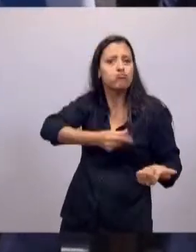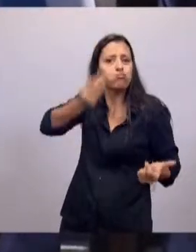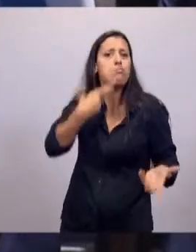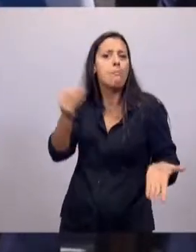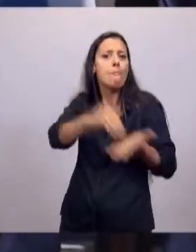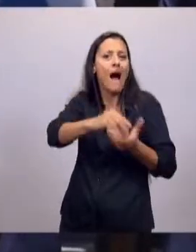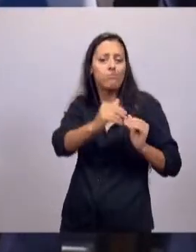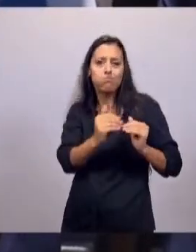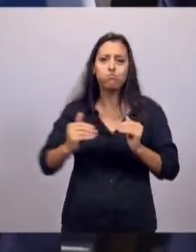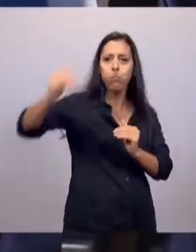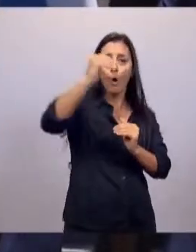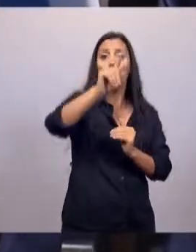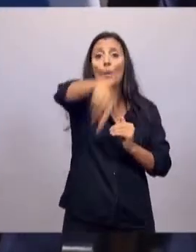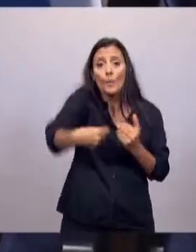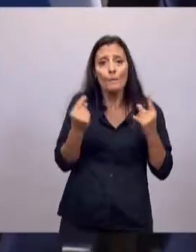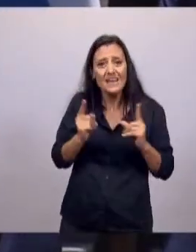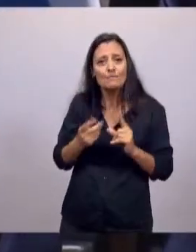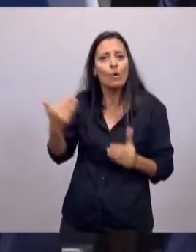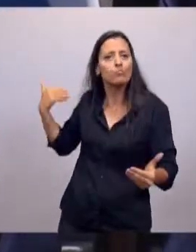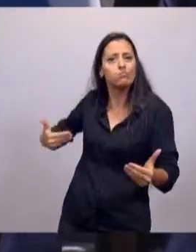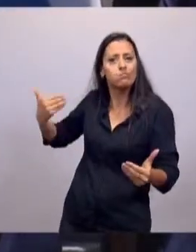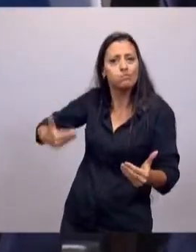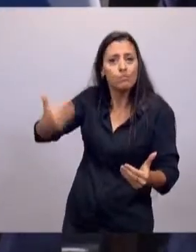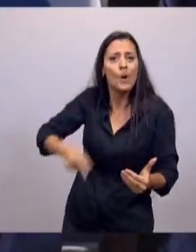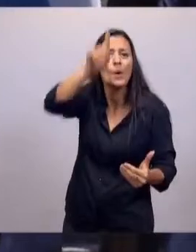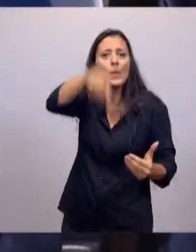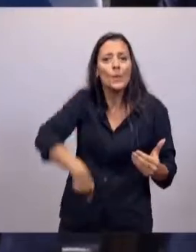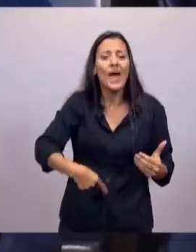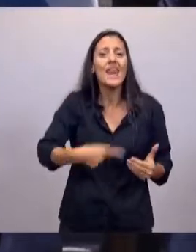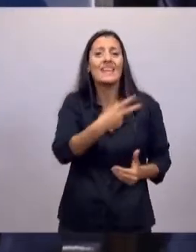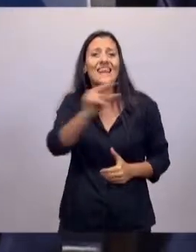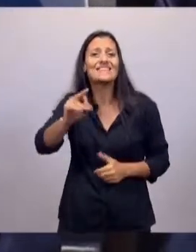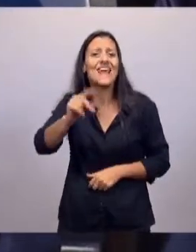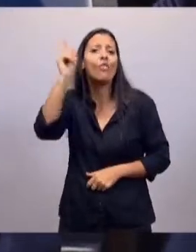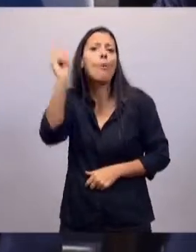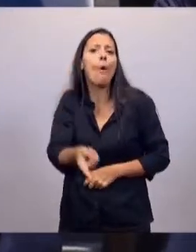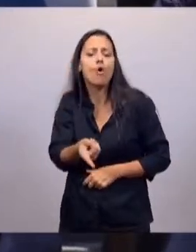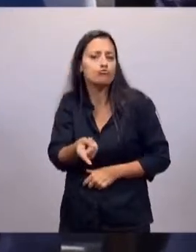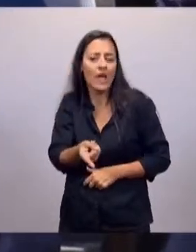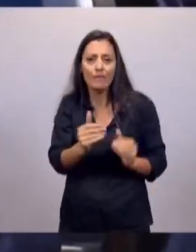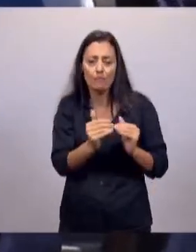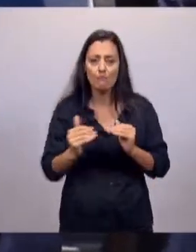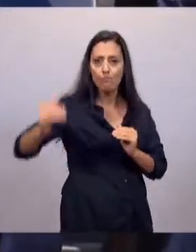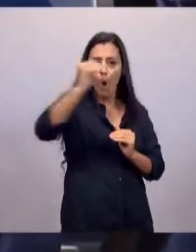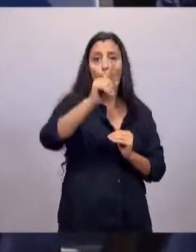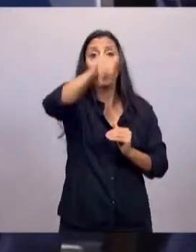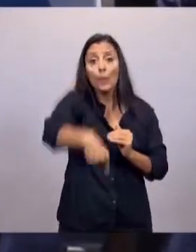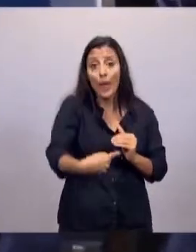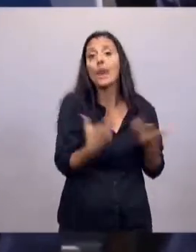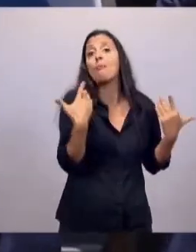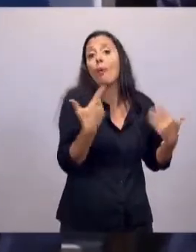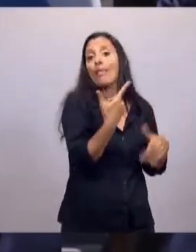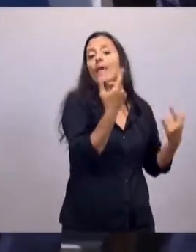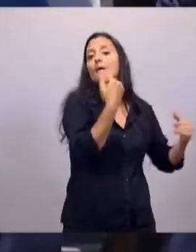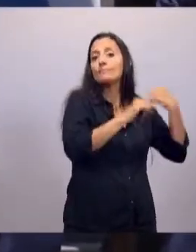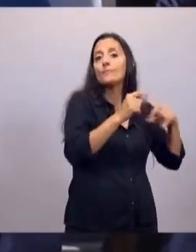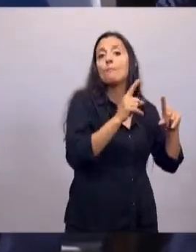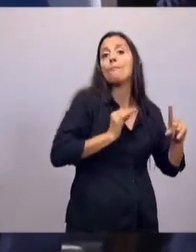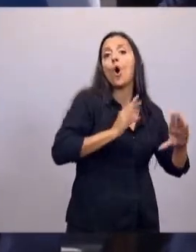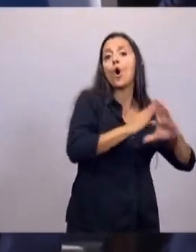Y dado que la misma viene viajando a un ritmo del 300%, podríamos pasar a una tasa anual